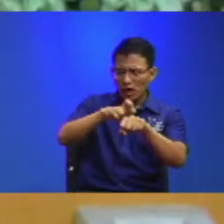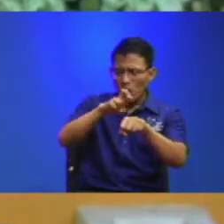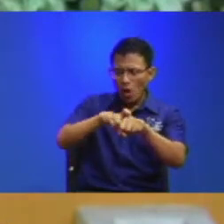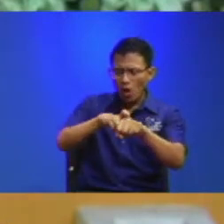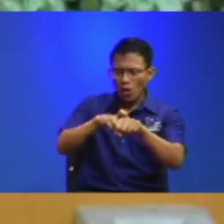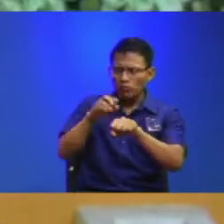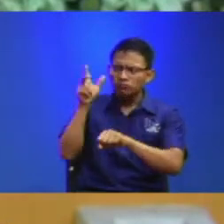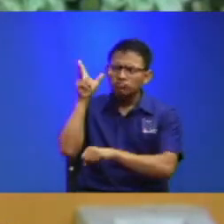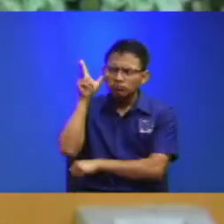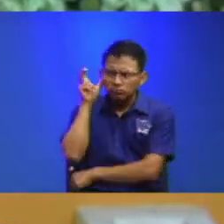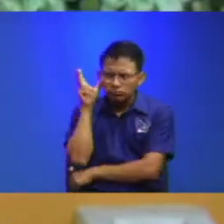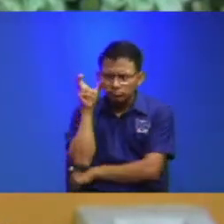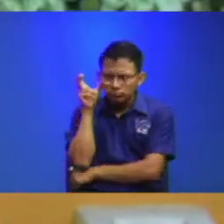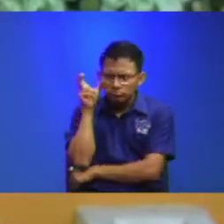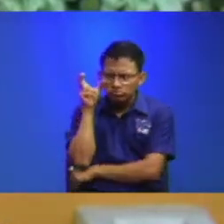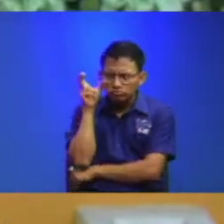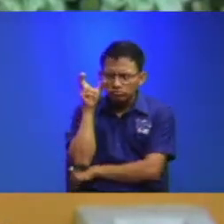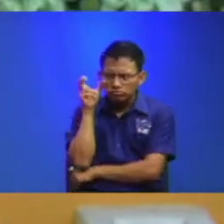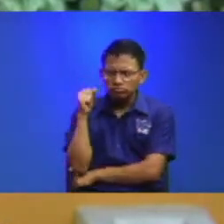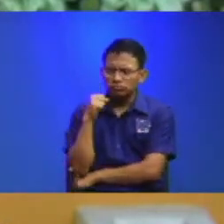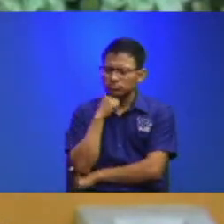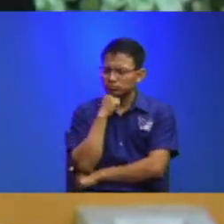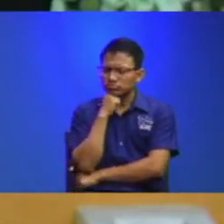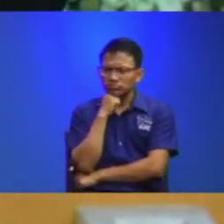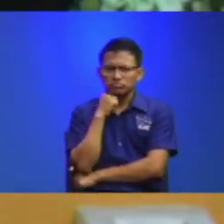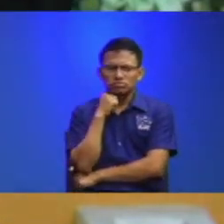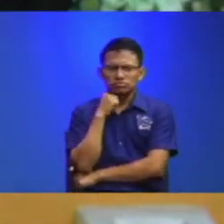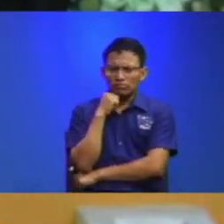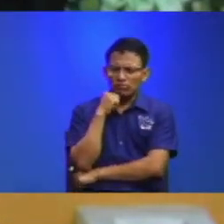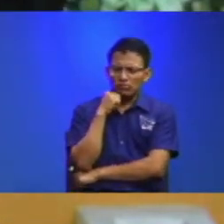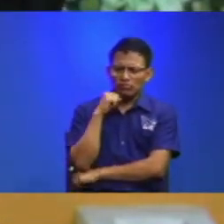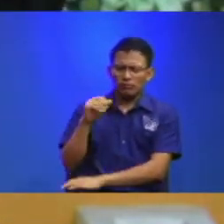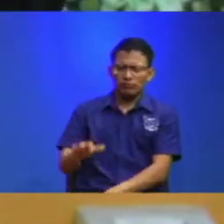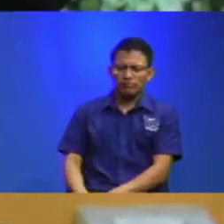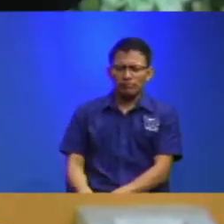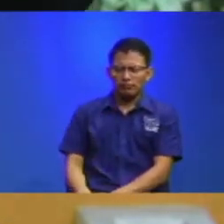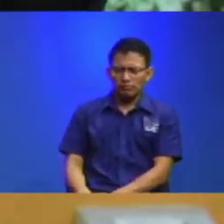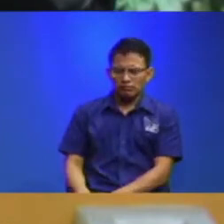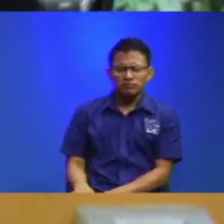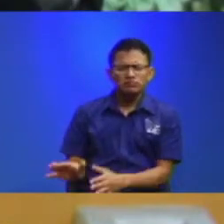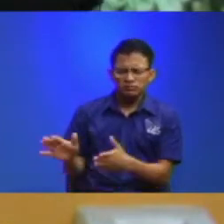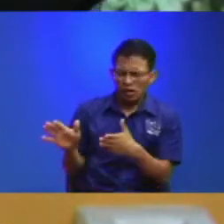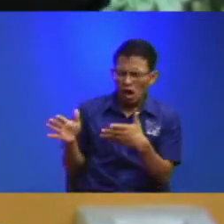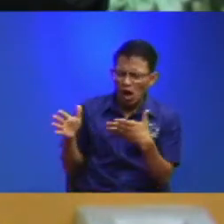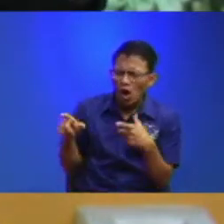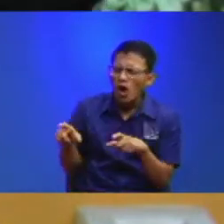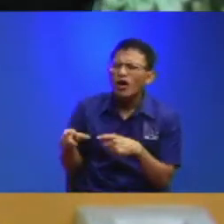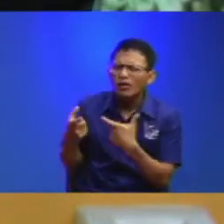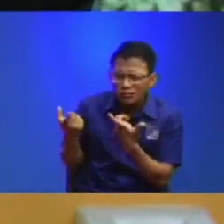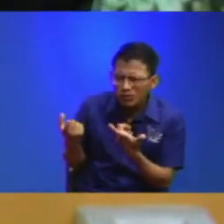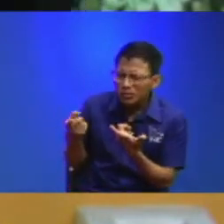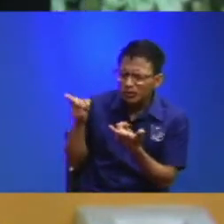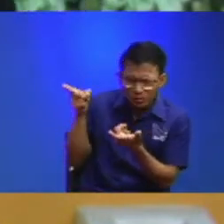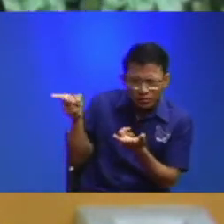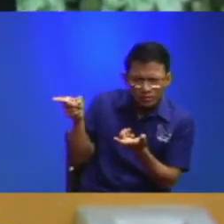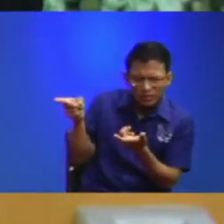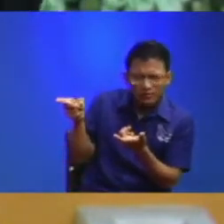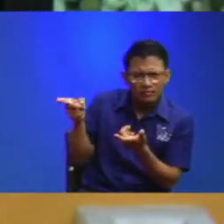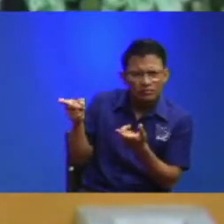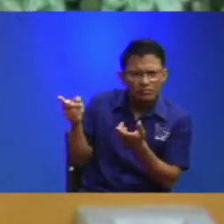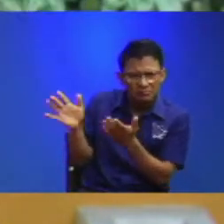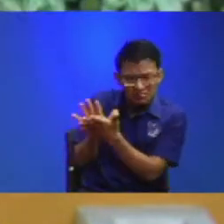dijo, hasta bonito fue, ¿verdad? No, Señor, ¿cómo te vas a morir? Nunca